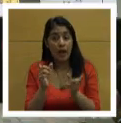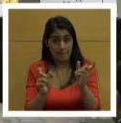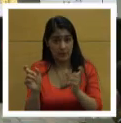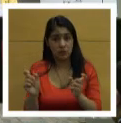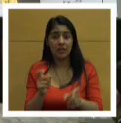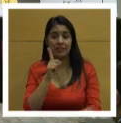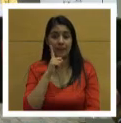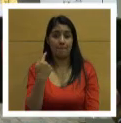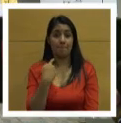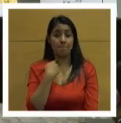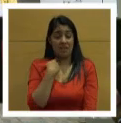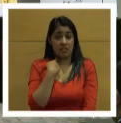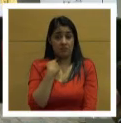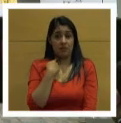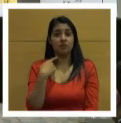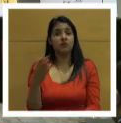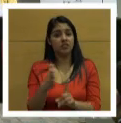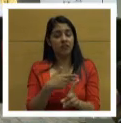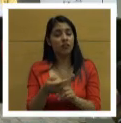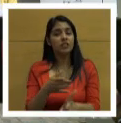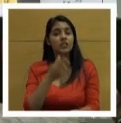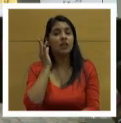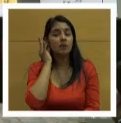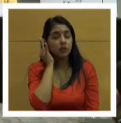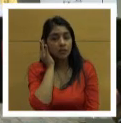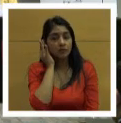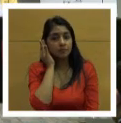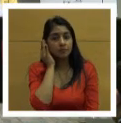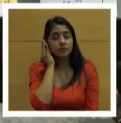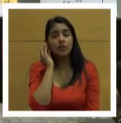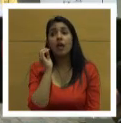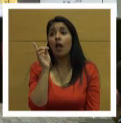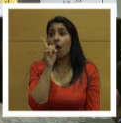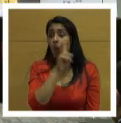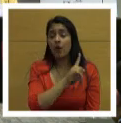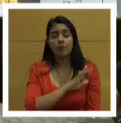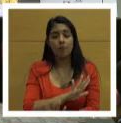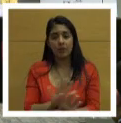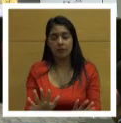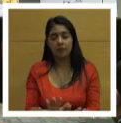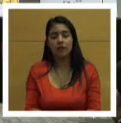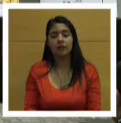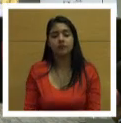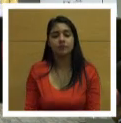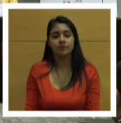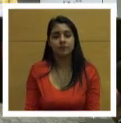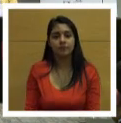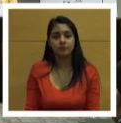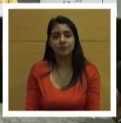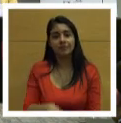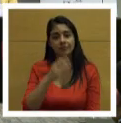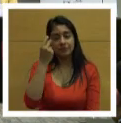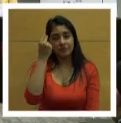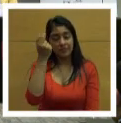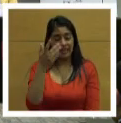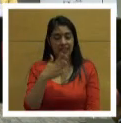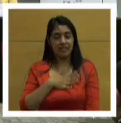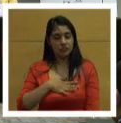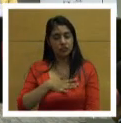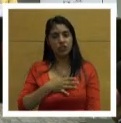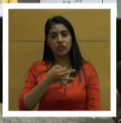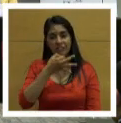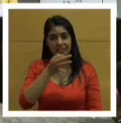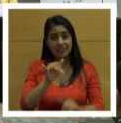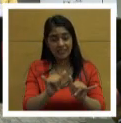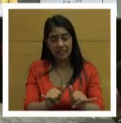manera son víctimas de violencia contra la mujer. En consecuencia, para terminar, digamos, la idea que he instalado, y